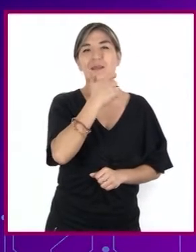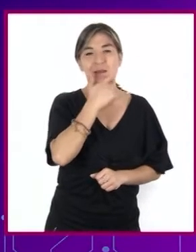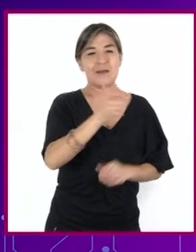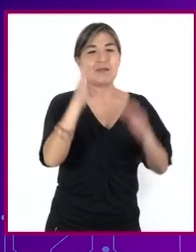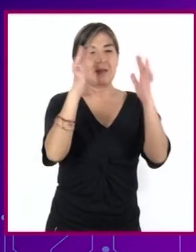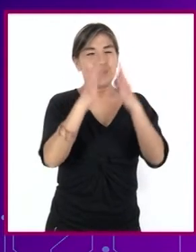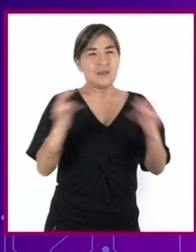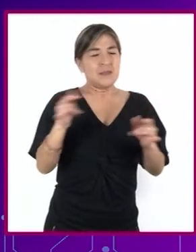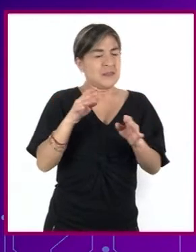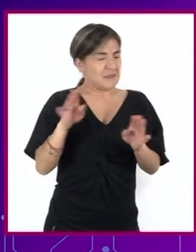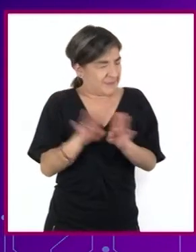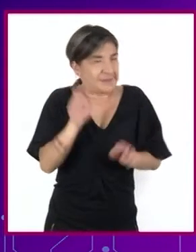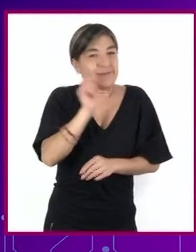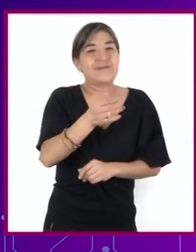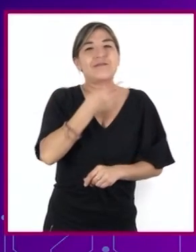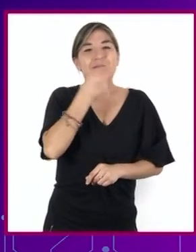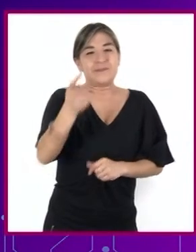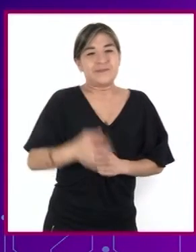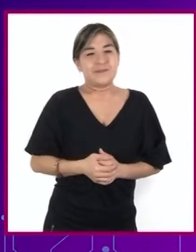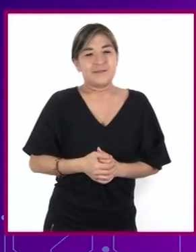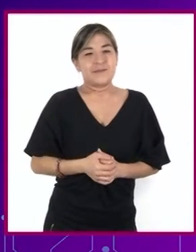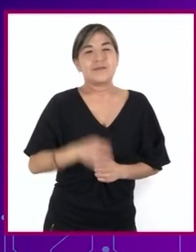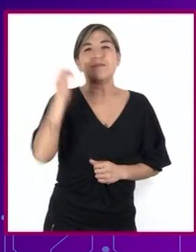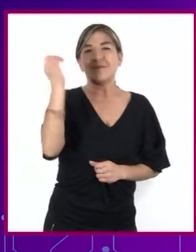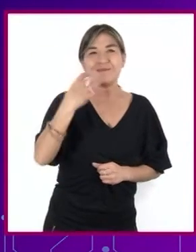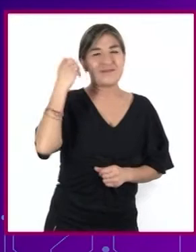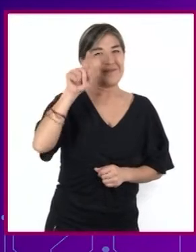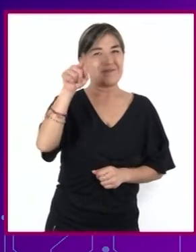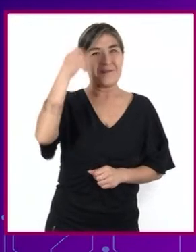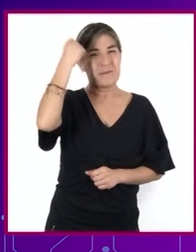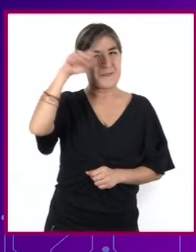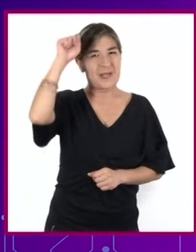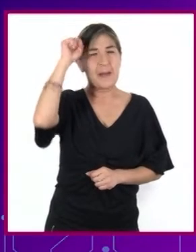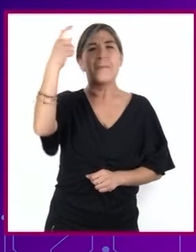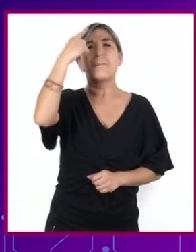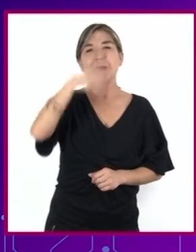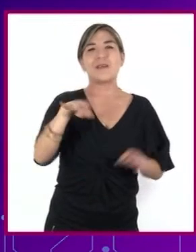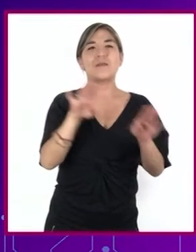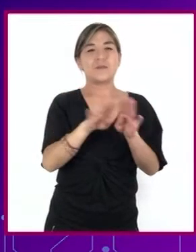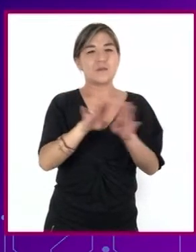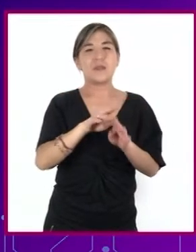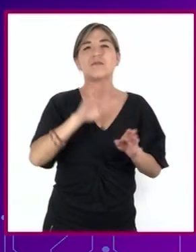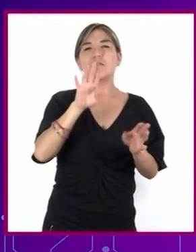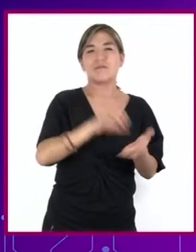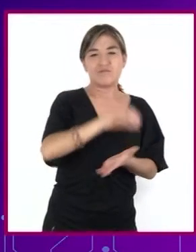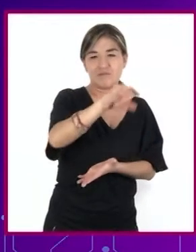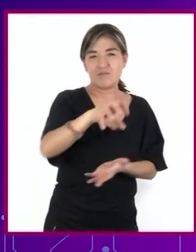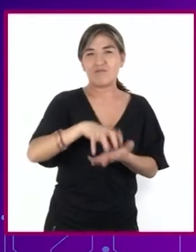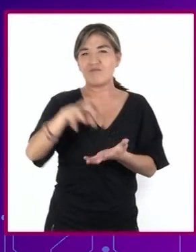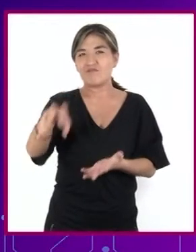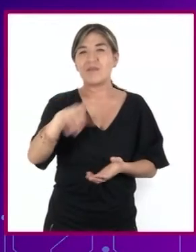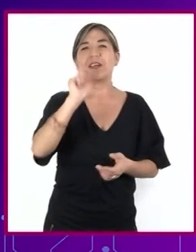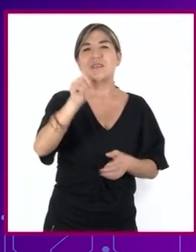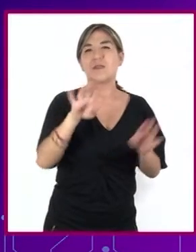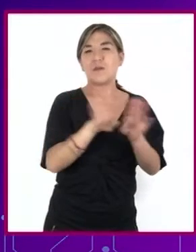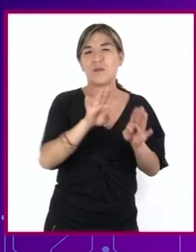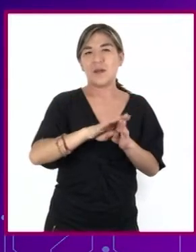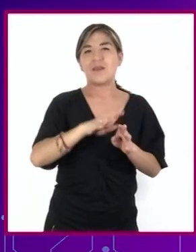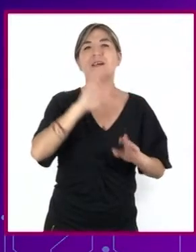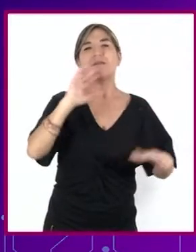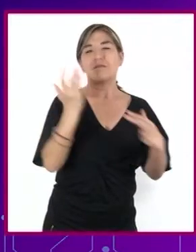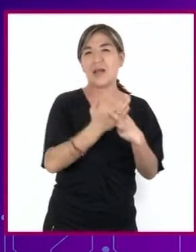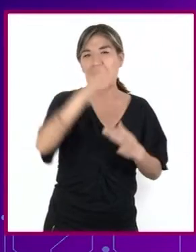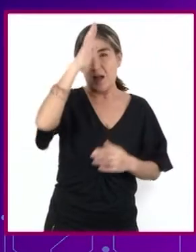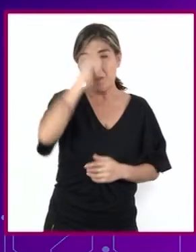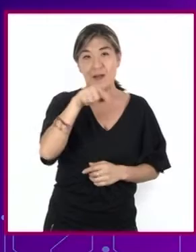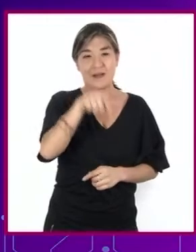Francia convocaron a la llamada Conferencia de Berlín para hacer oficial la repartición de África y establecer las bases para la